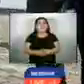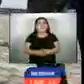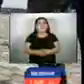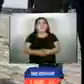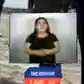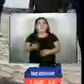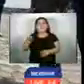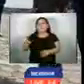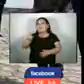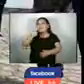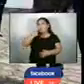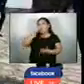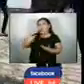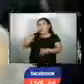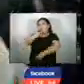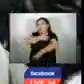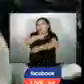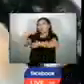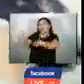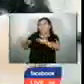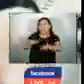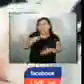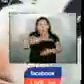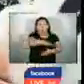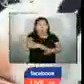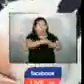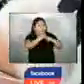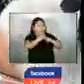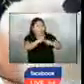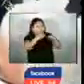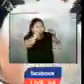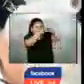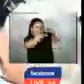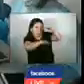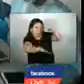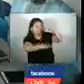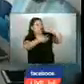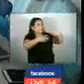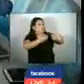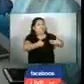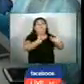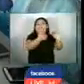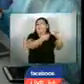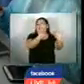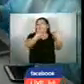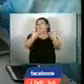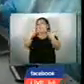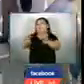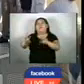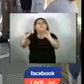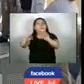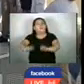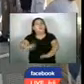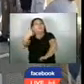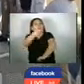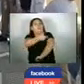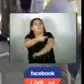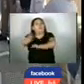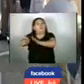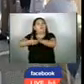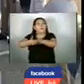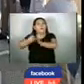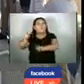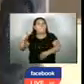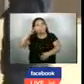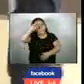El fármaco llegaba hasta el Centro Nacional de Biológicos para luego distribuirlos en los centros de vacunación para iniciar la aplicación al personal